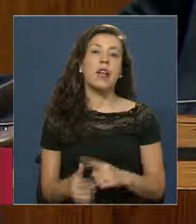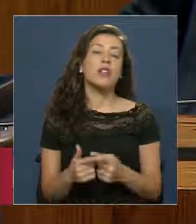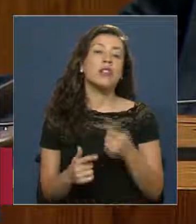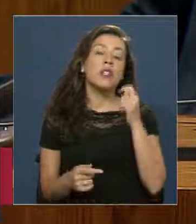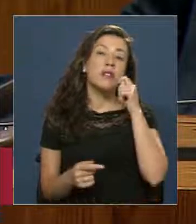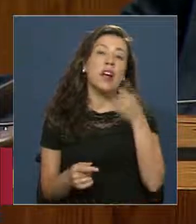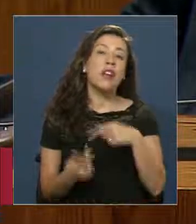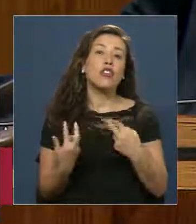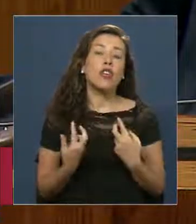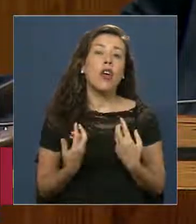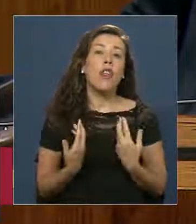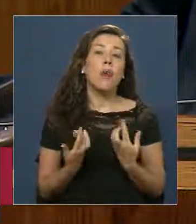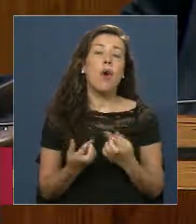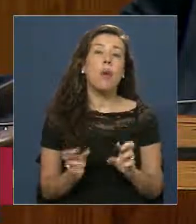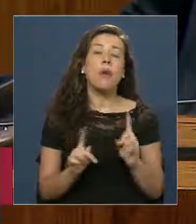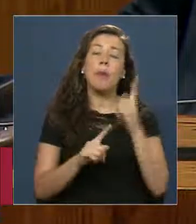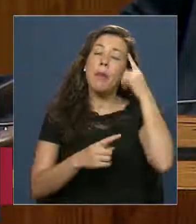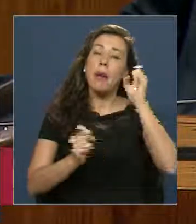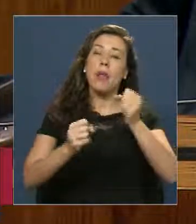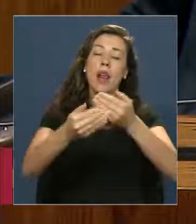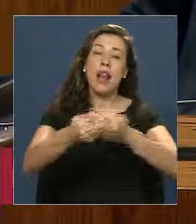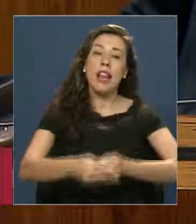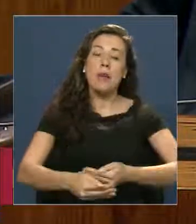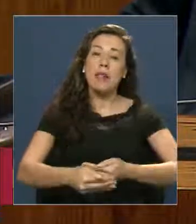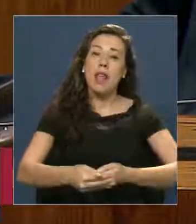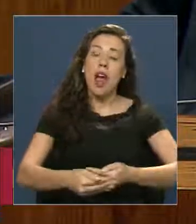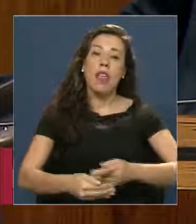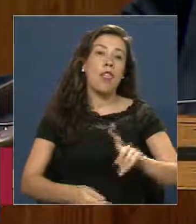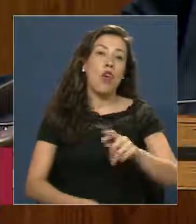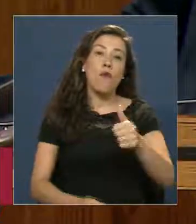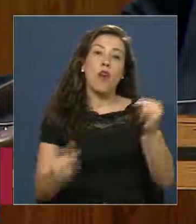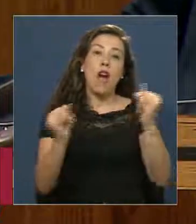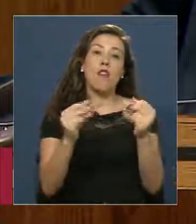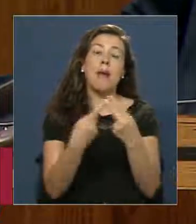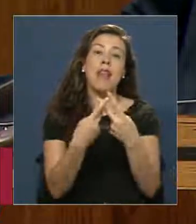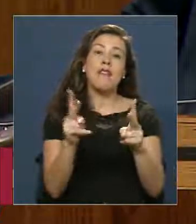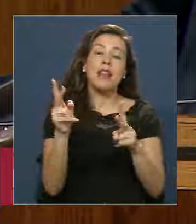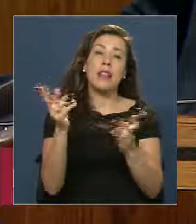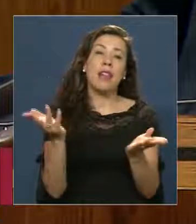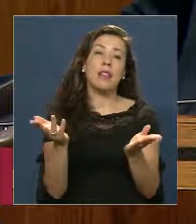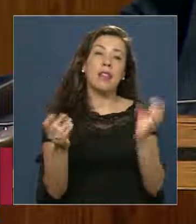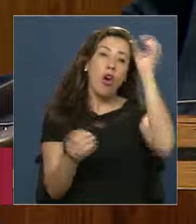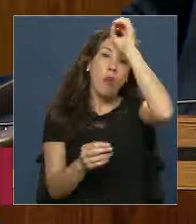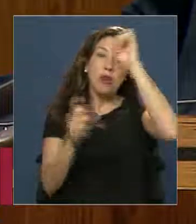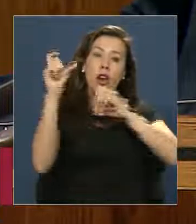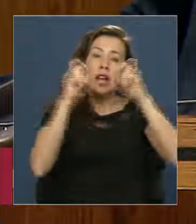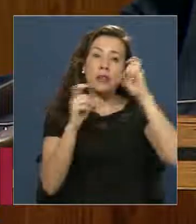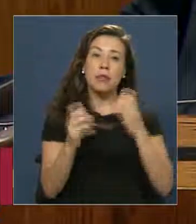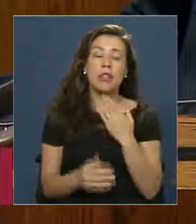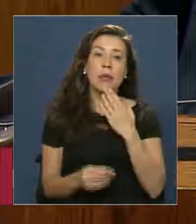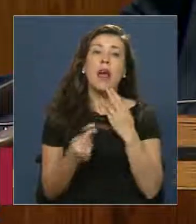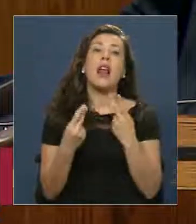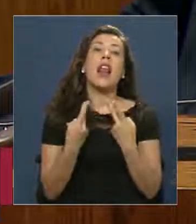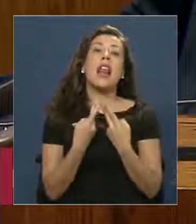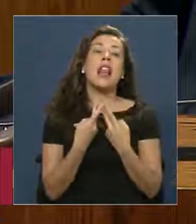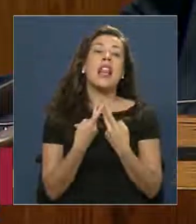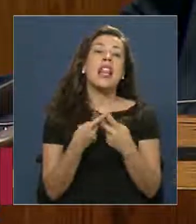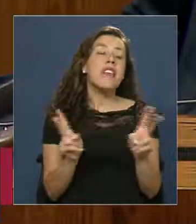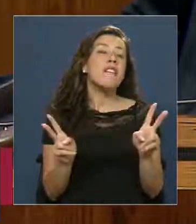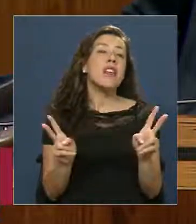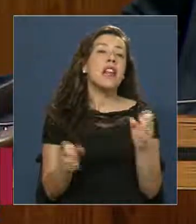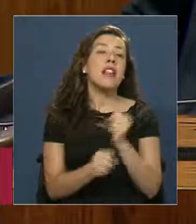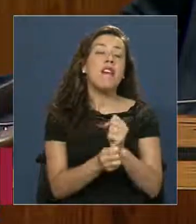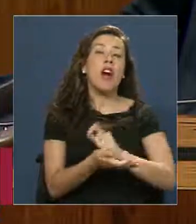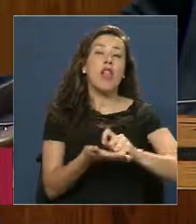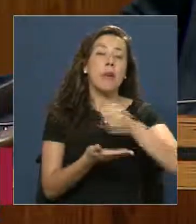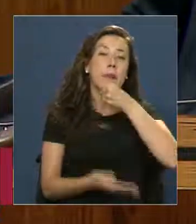abriendo oportunidades para restringir en forma indebida la libertad de expresión y además el ejercicio libre del periodismo.